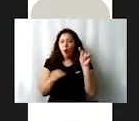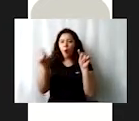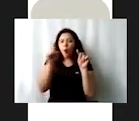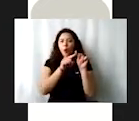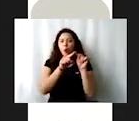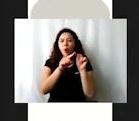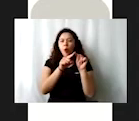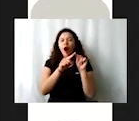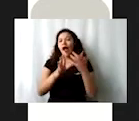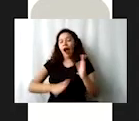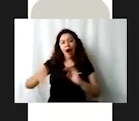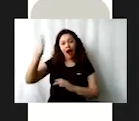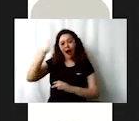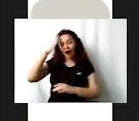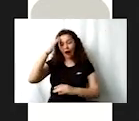la máxima